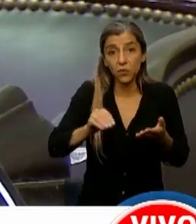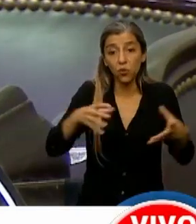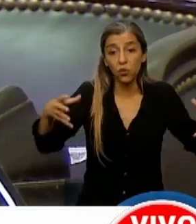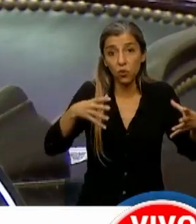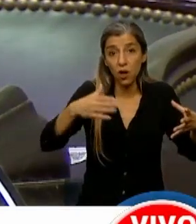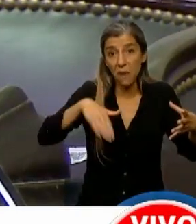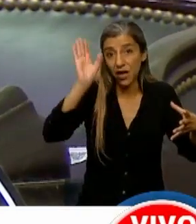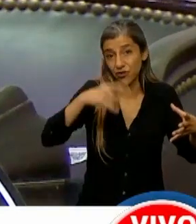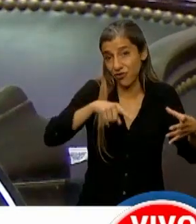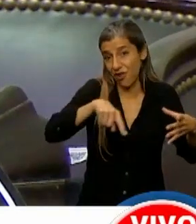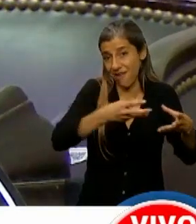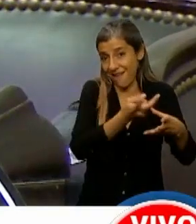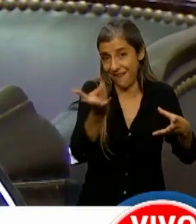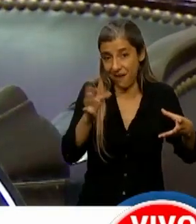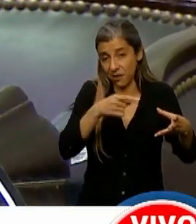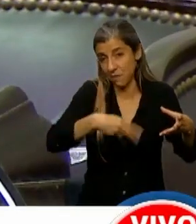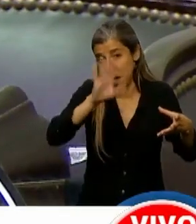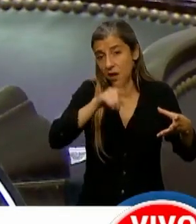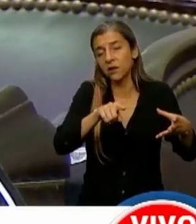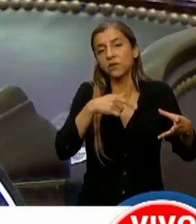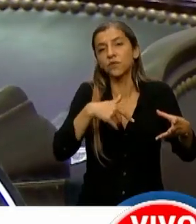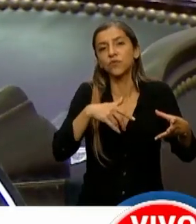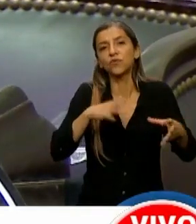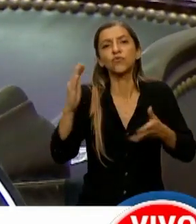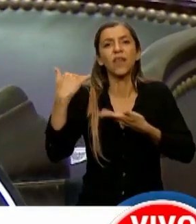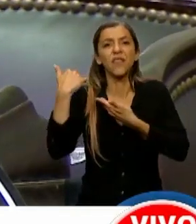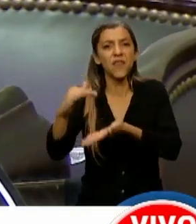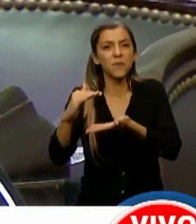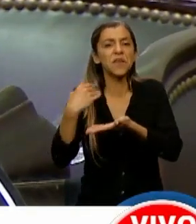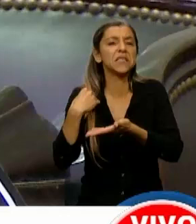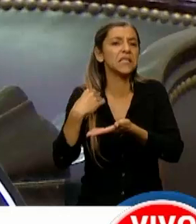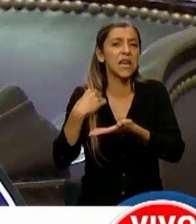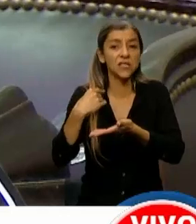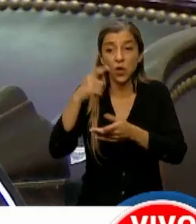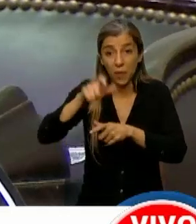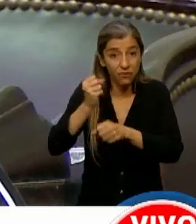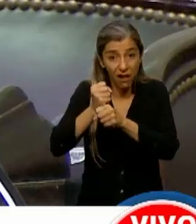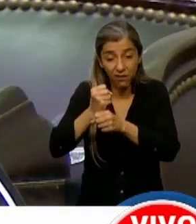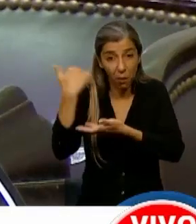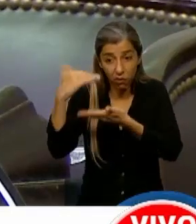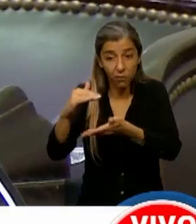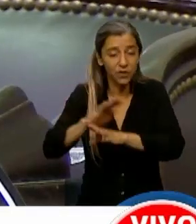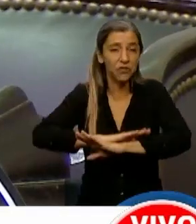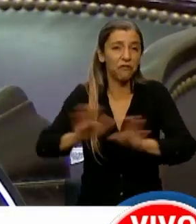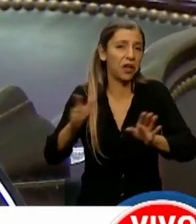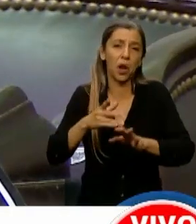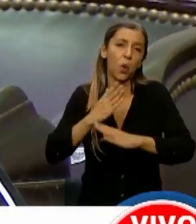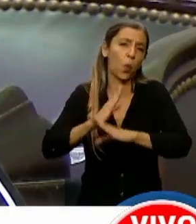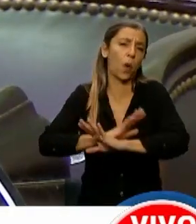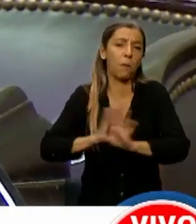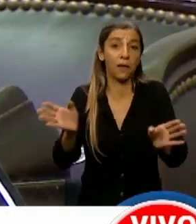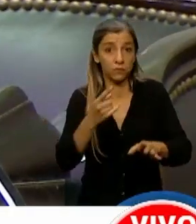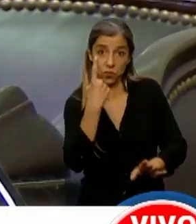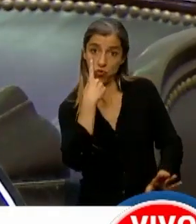van a terminar con la indemnización de los trabajadores. Y lo dice el propio Macri. Así que tengamos cuidado con